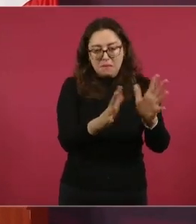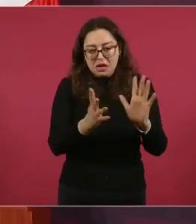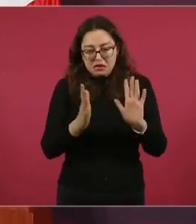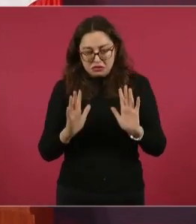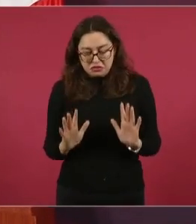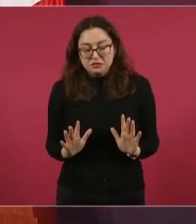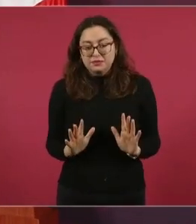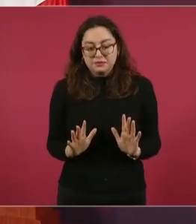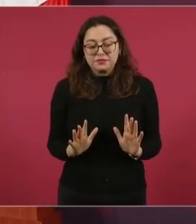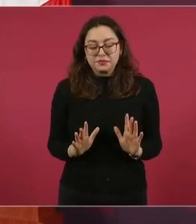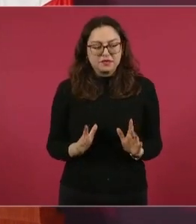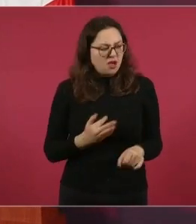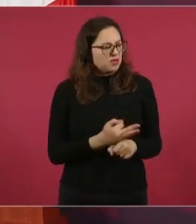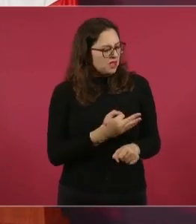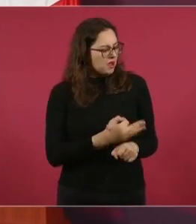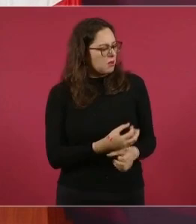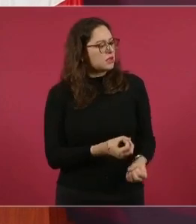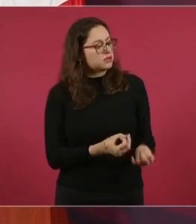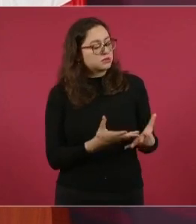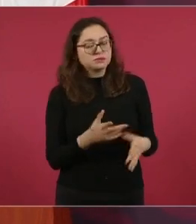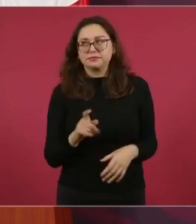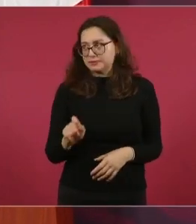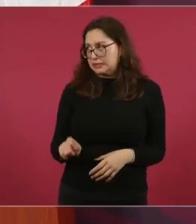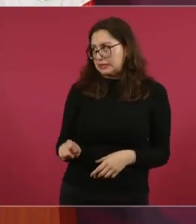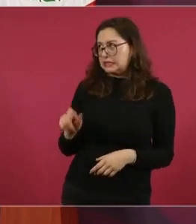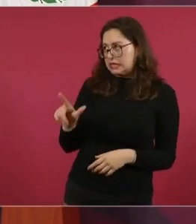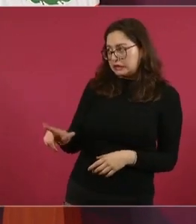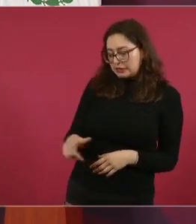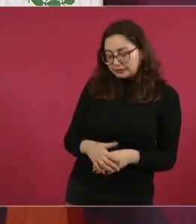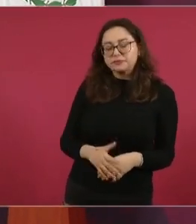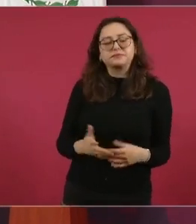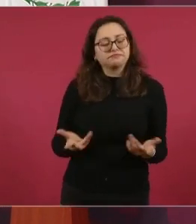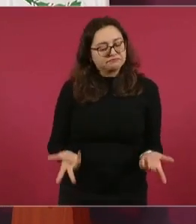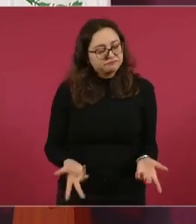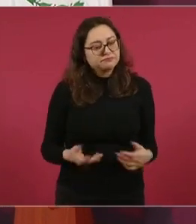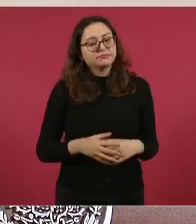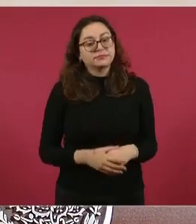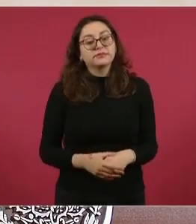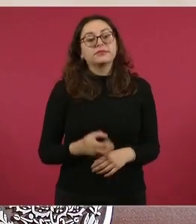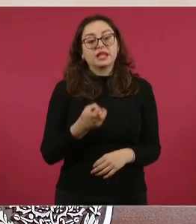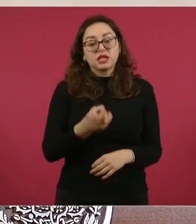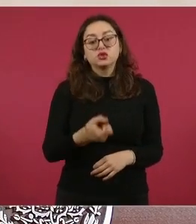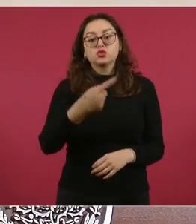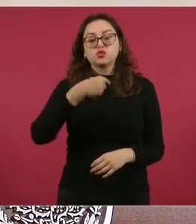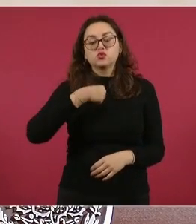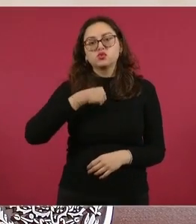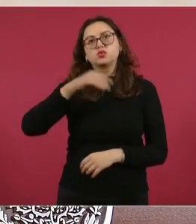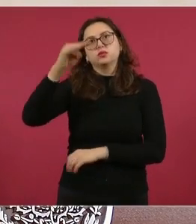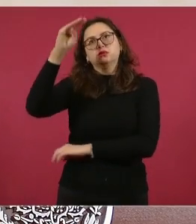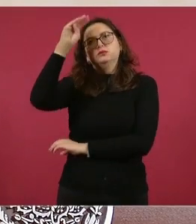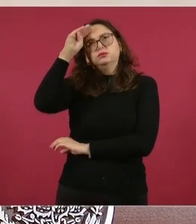dicho de que íbamos a buscar una terna